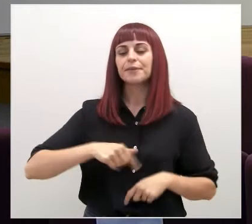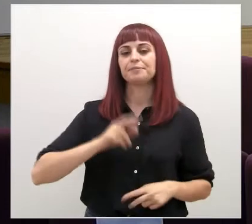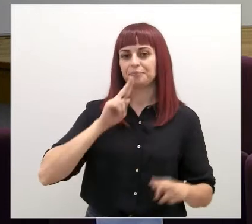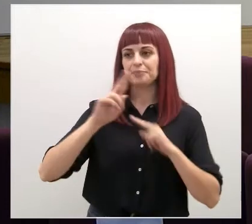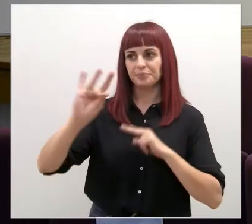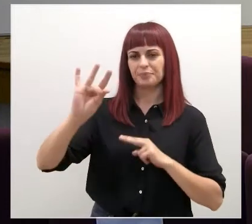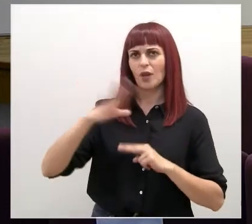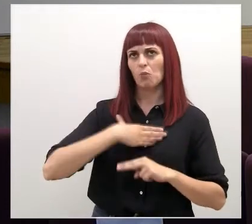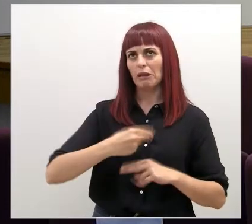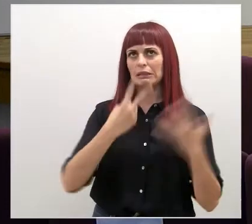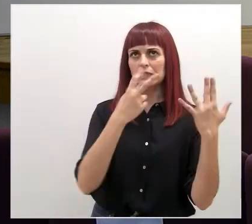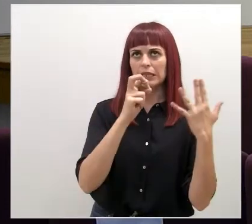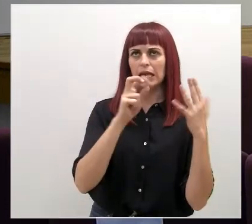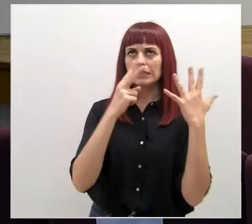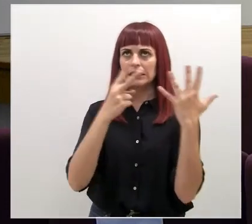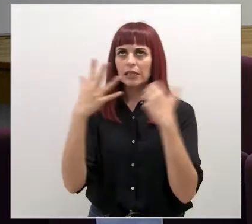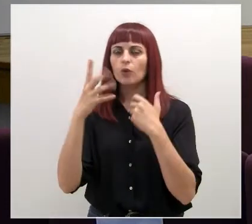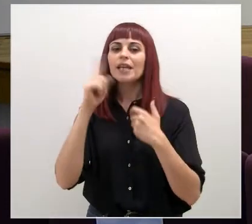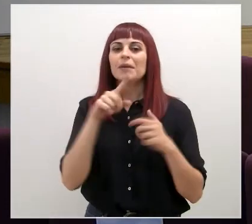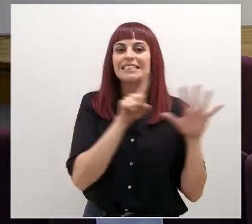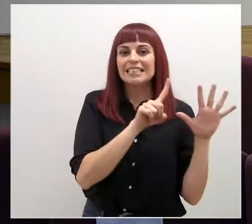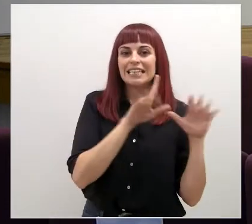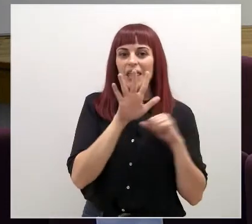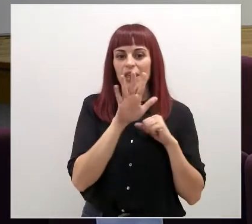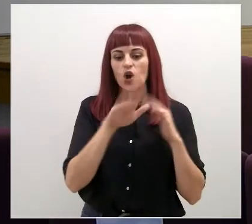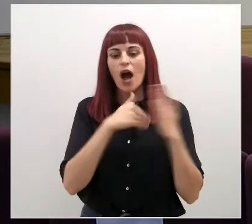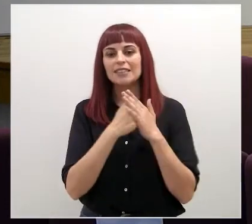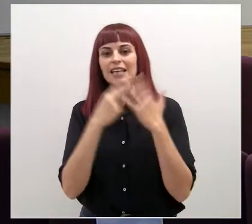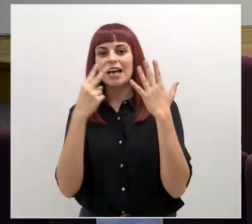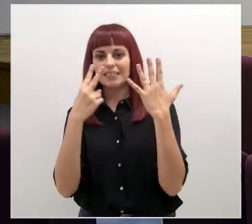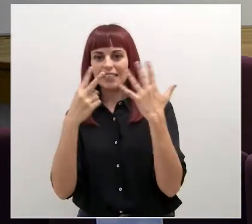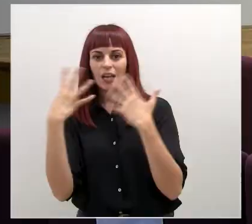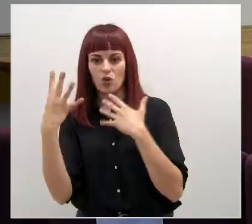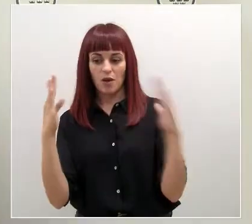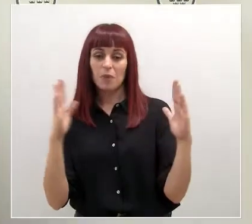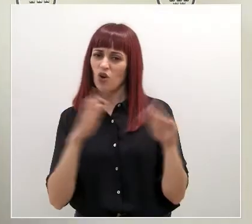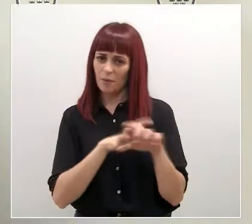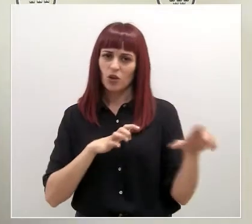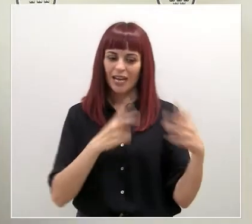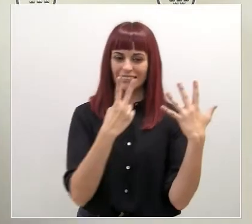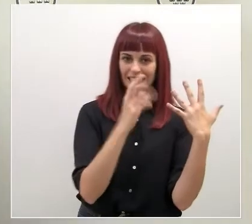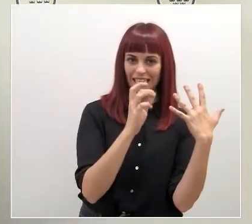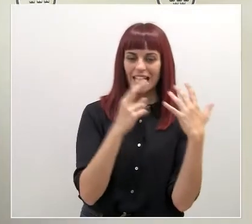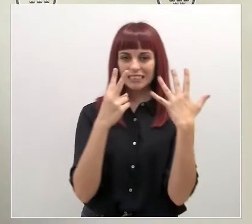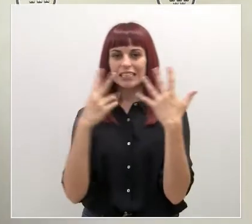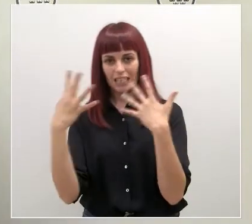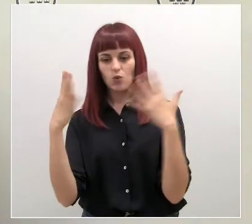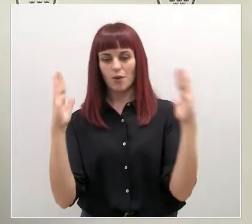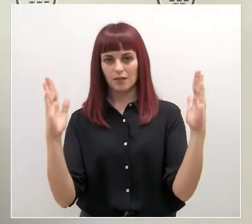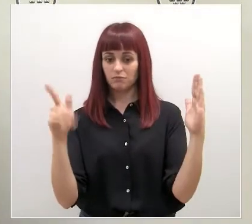70-79, puede que algún grupo sea de 65 a 69, pero generalmente la mayoría 70-79, que es con el grupo